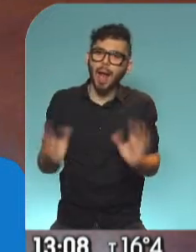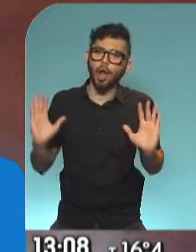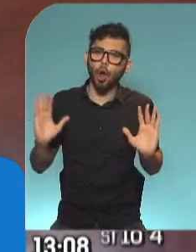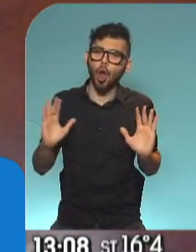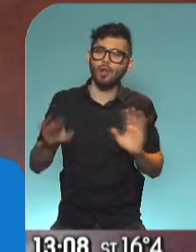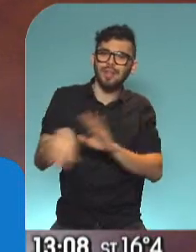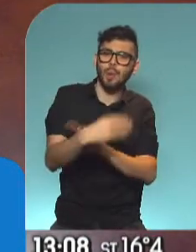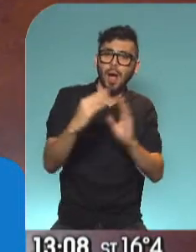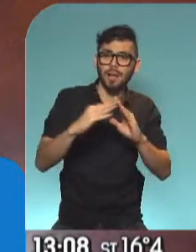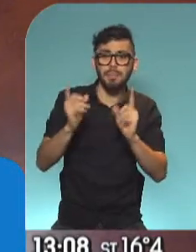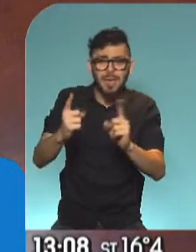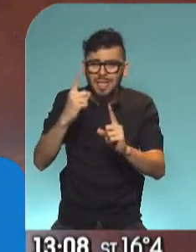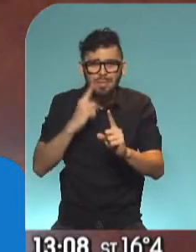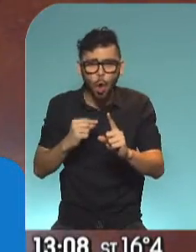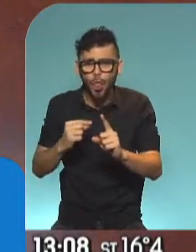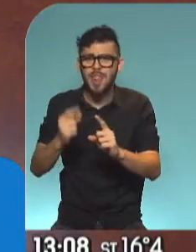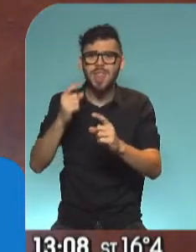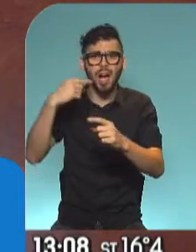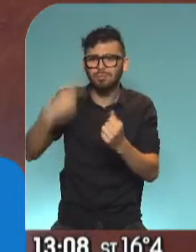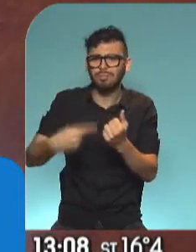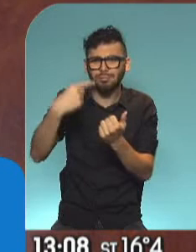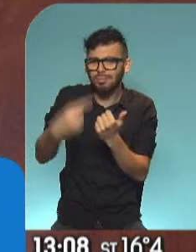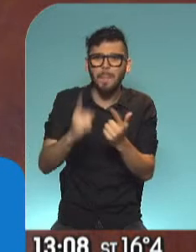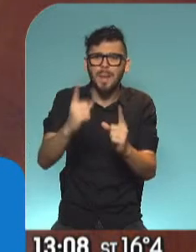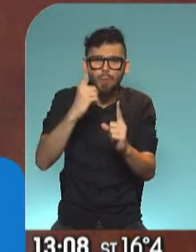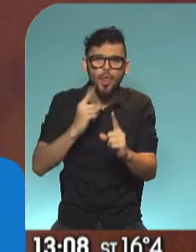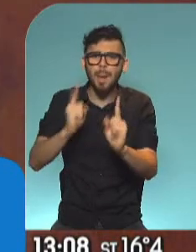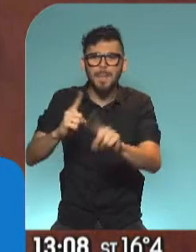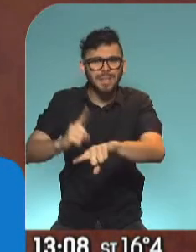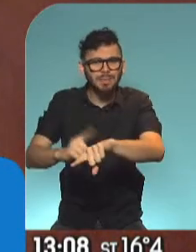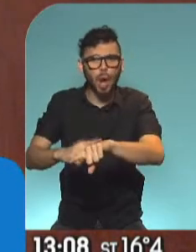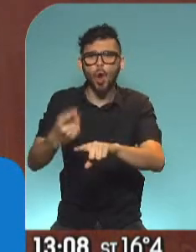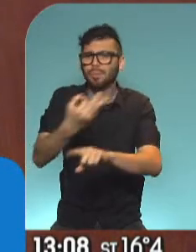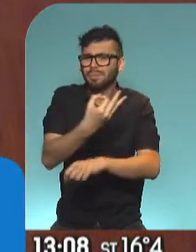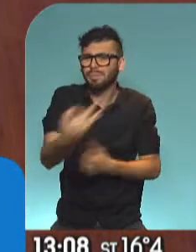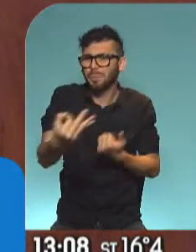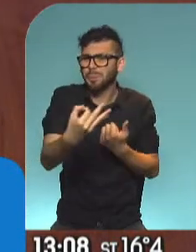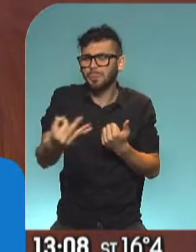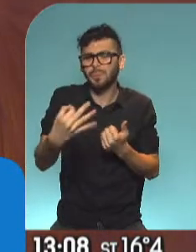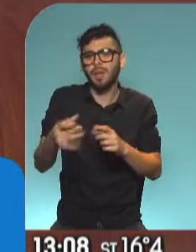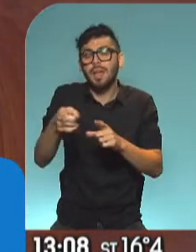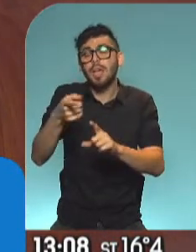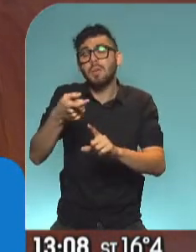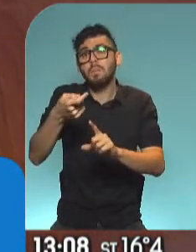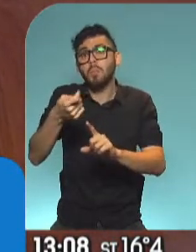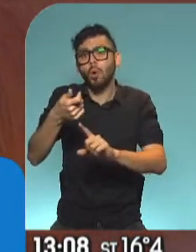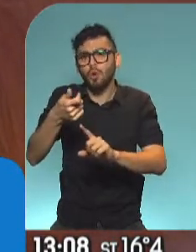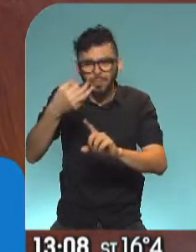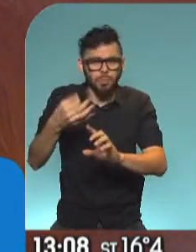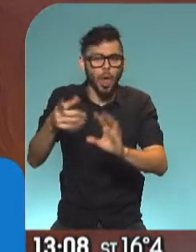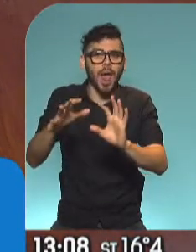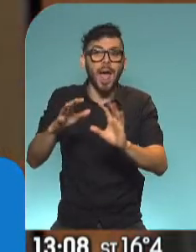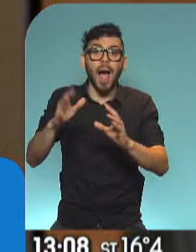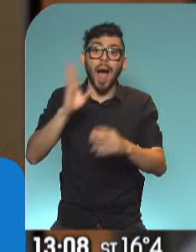200 años el mismo día, la entrega del poder se hace el mismo día, a la misma hora. Es una de las pocas cosas, es una de las cosas de la democracia